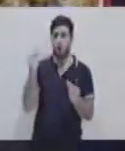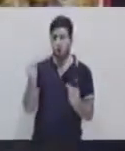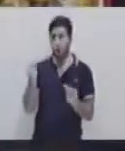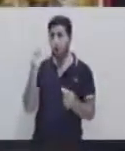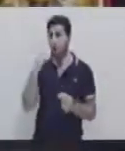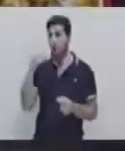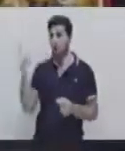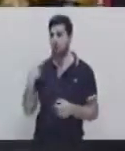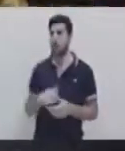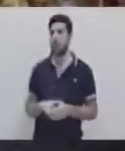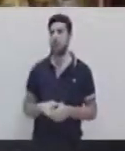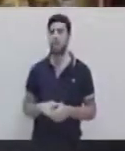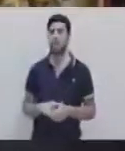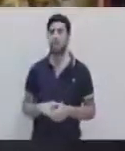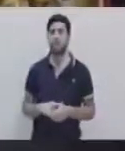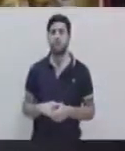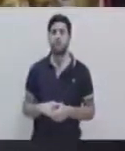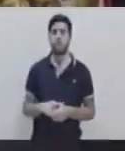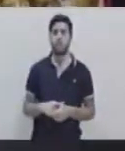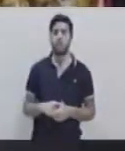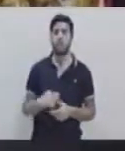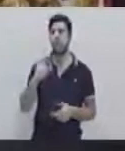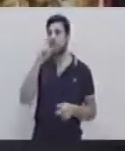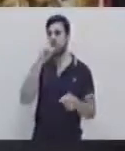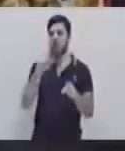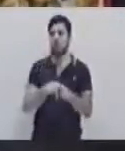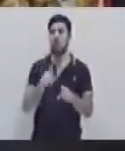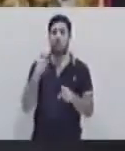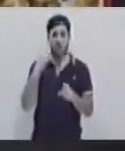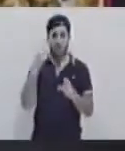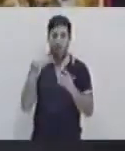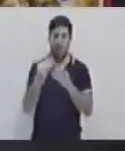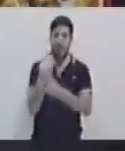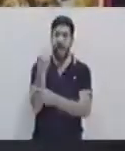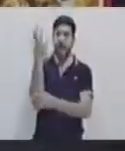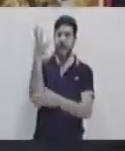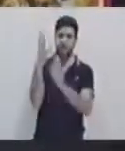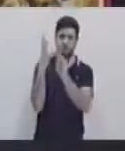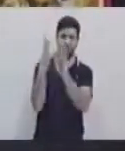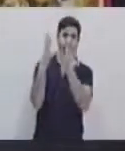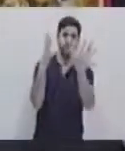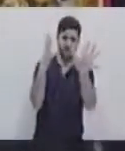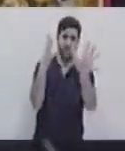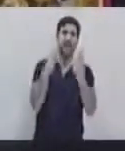hojas y vemos que las ramas son grandes.